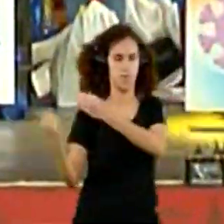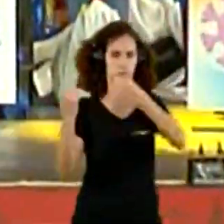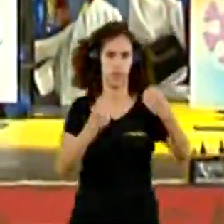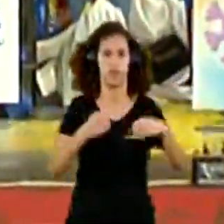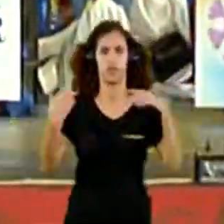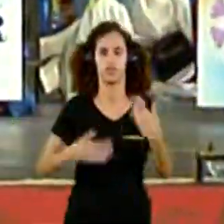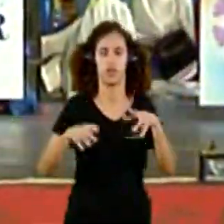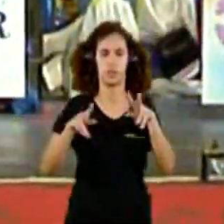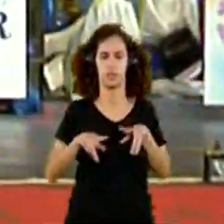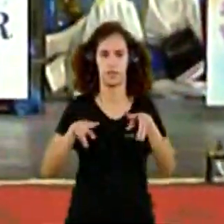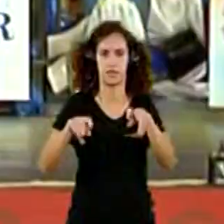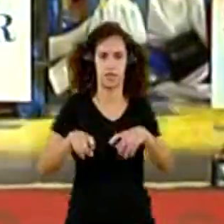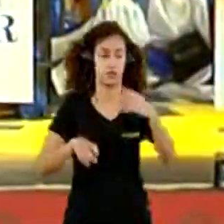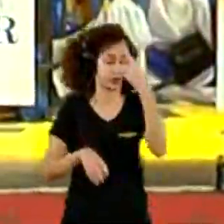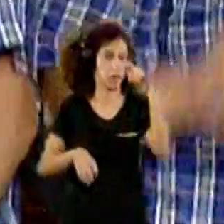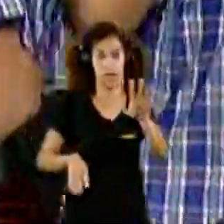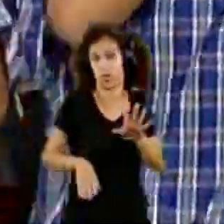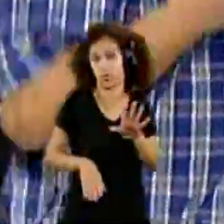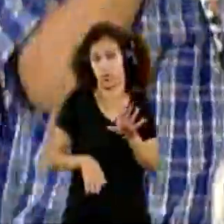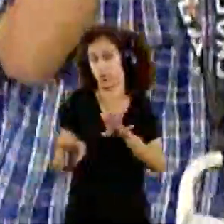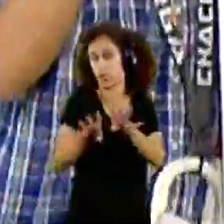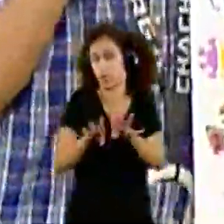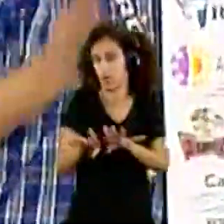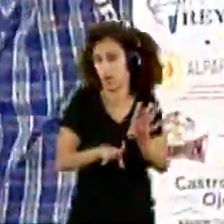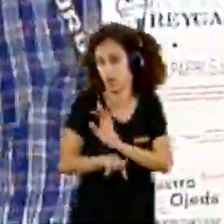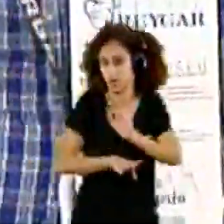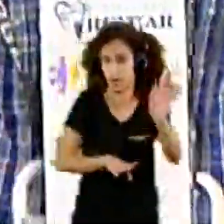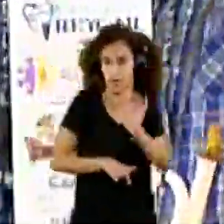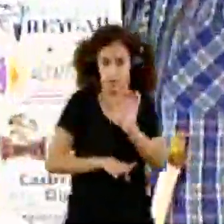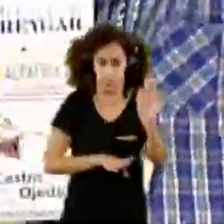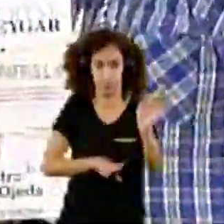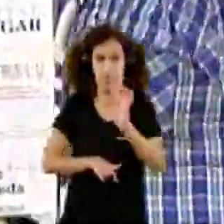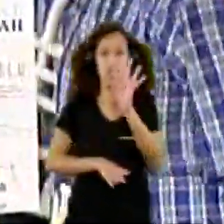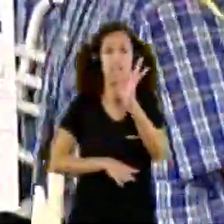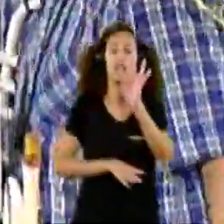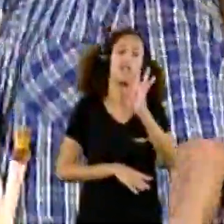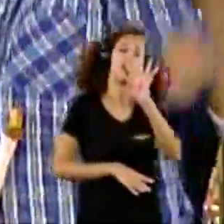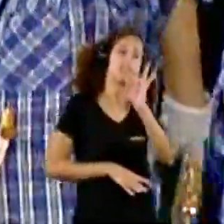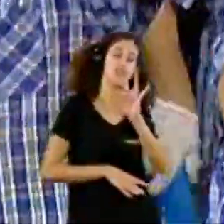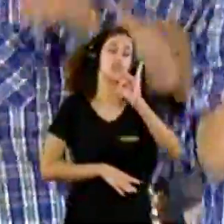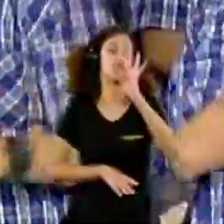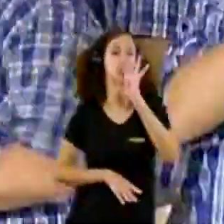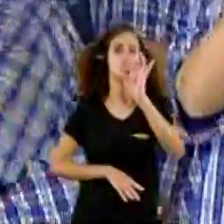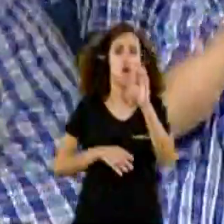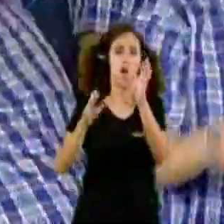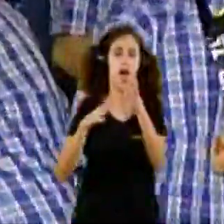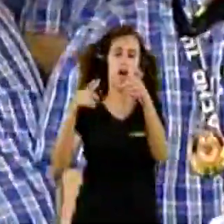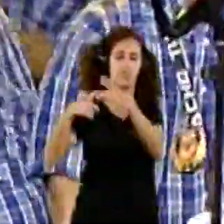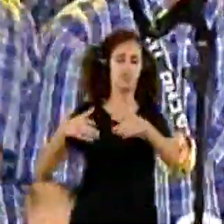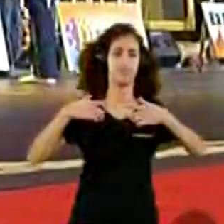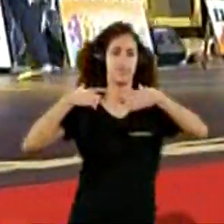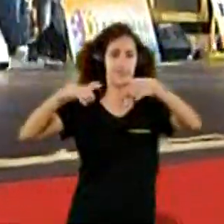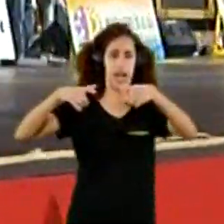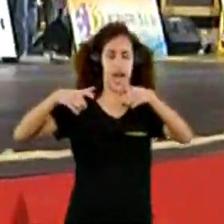principio supe, por ofender, que el TT a primera no iba a ascender. Sé lo que sintieron